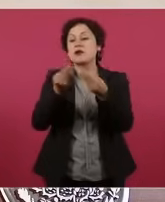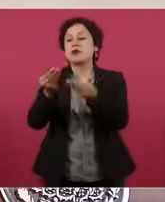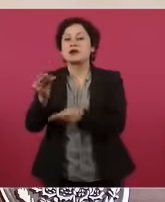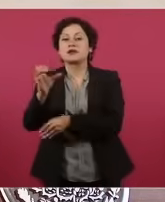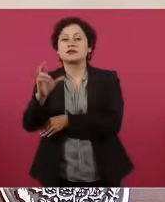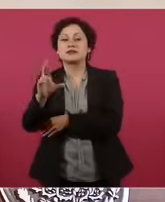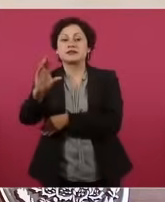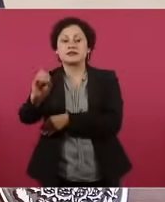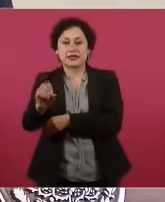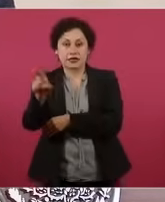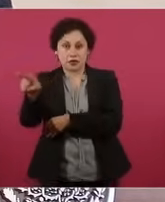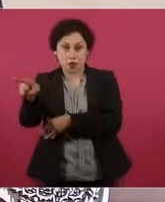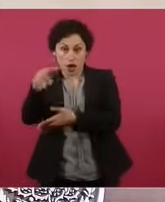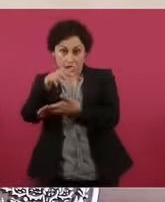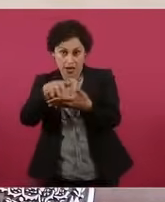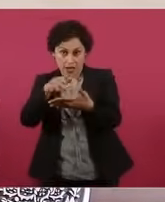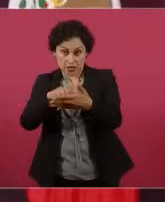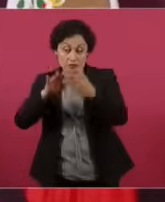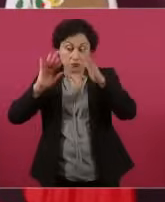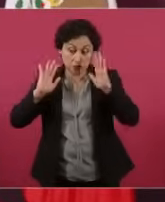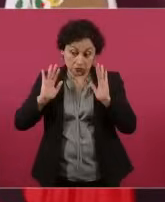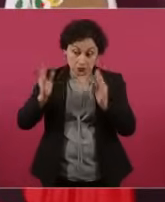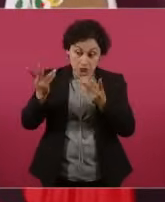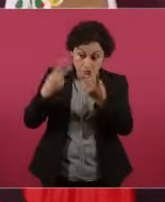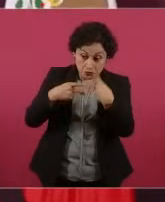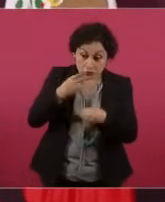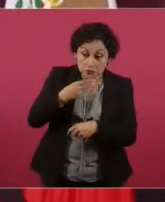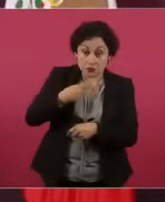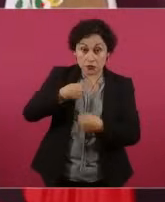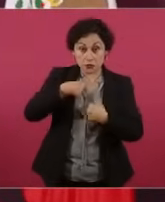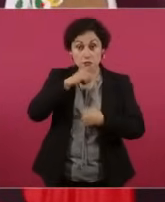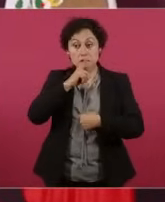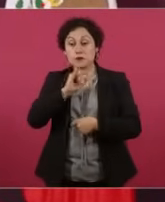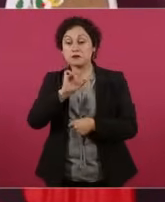y que me diga Ciro si estoy mintiendo,